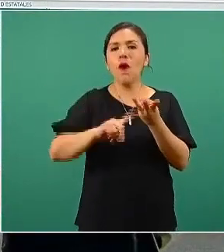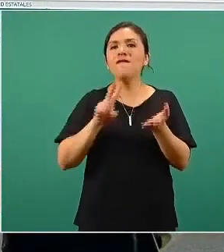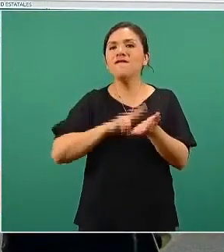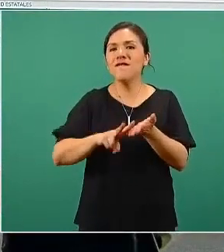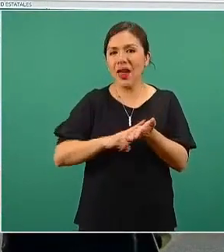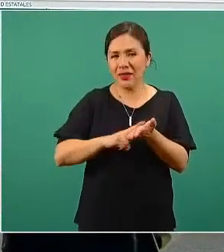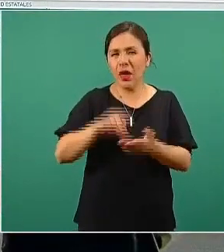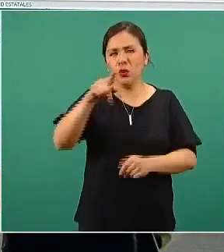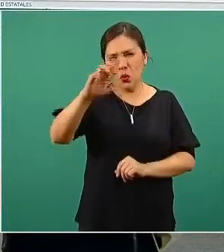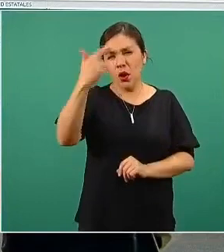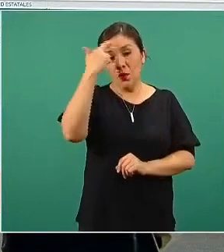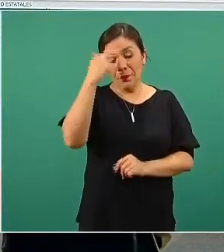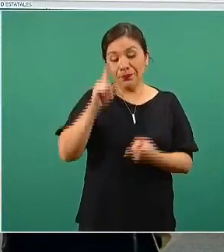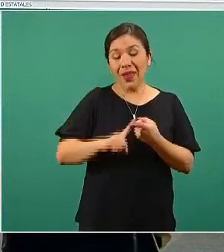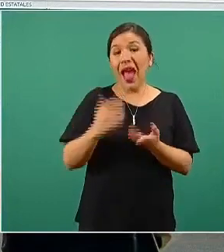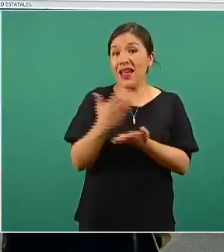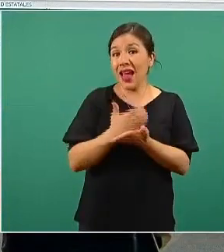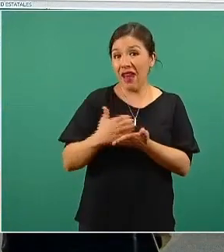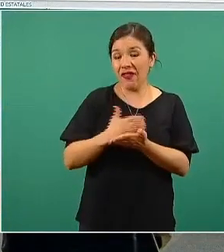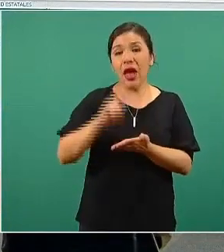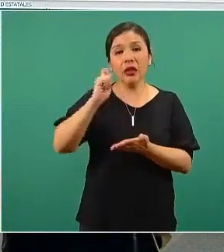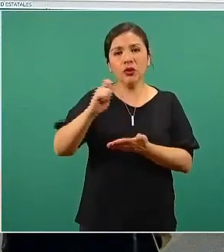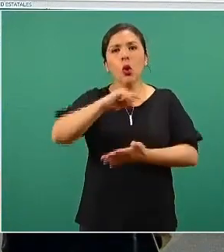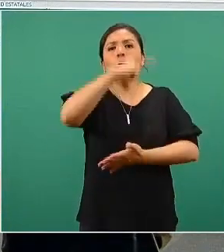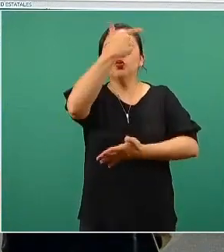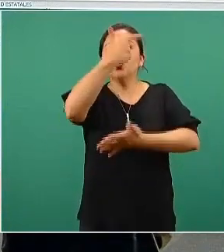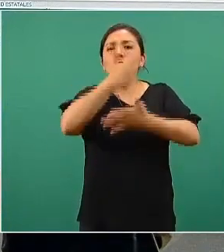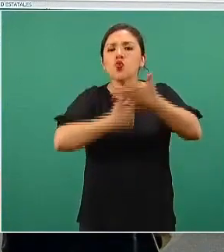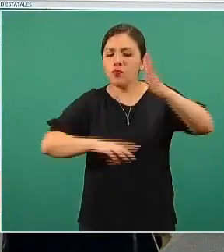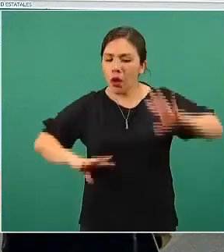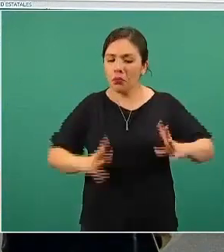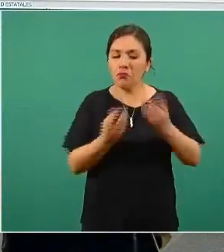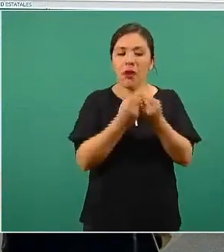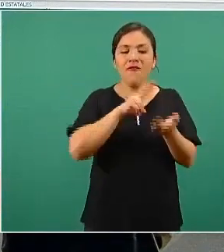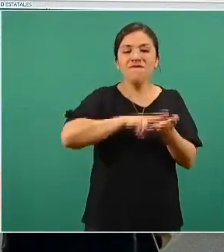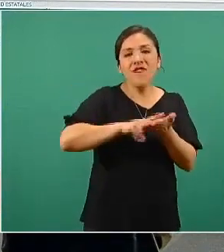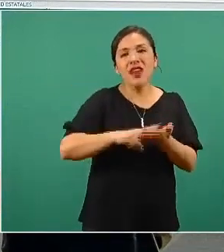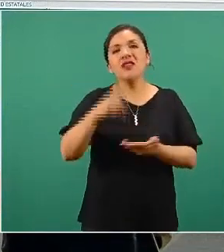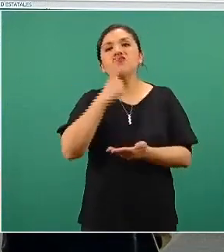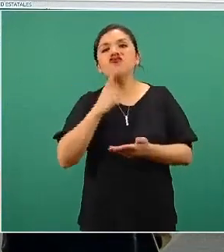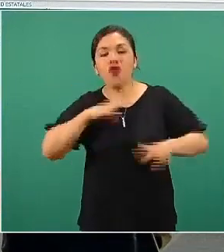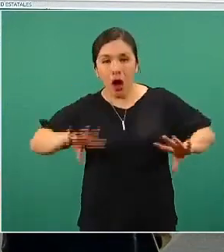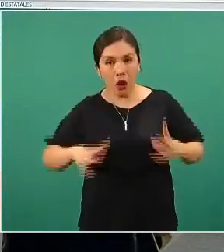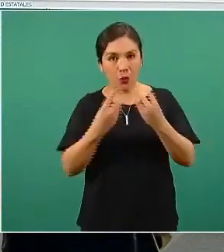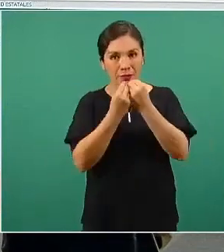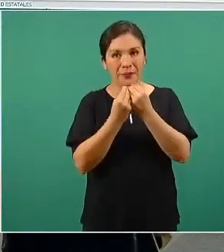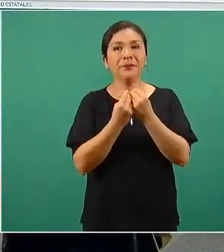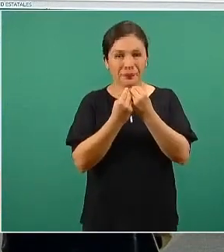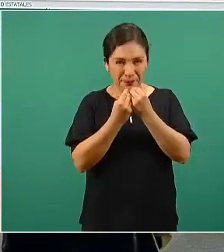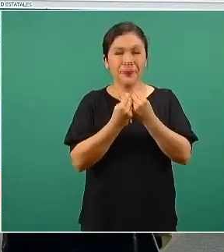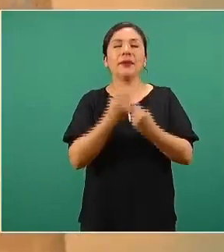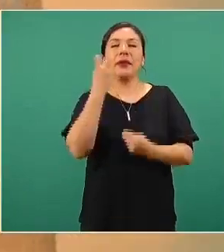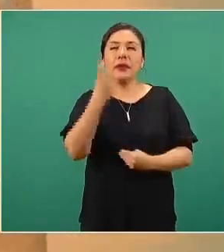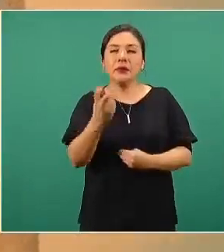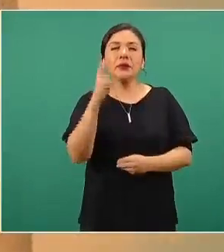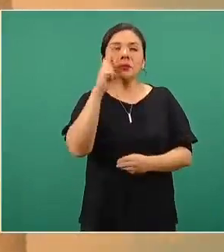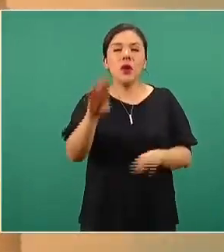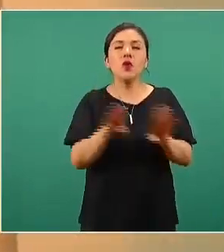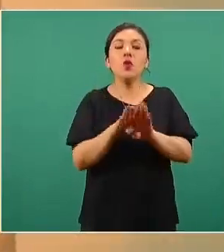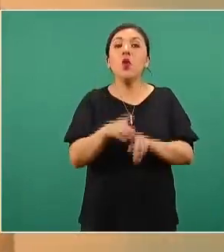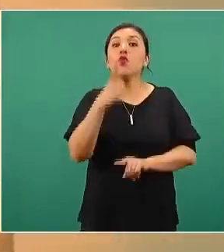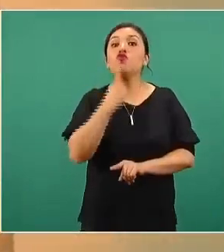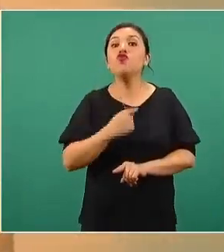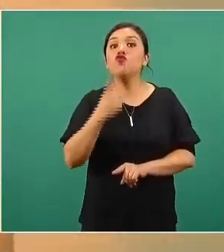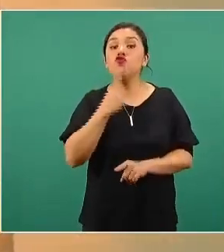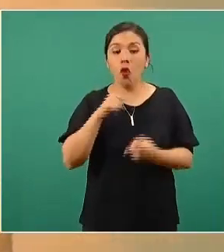verde. Recordar que la línea café es la suma de la línea verde y de la línea roja. Hablando específicamente del color